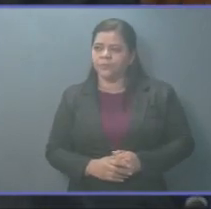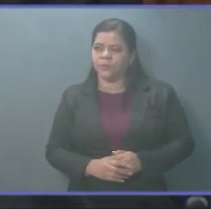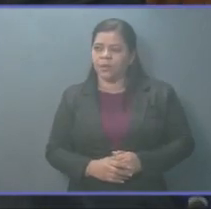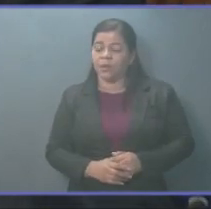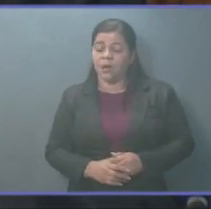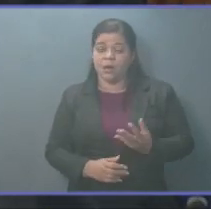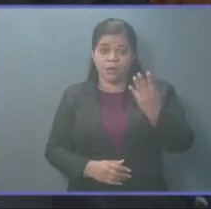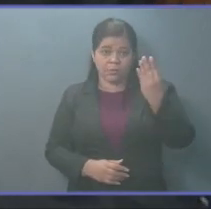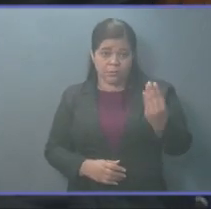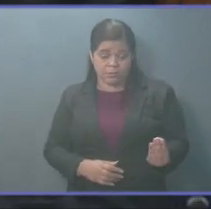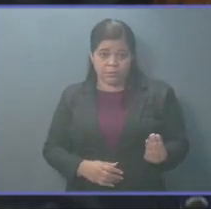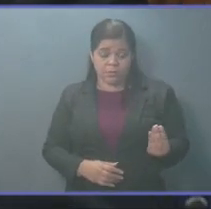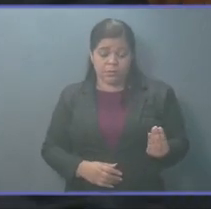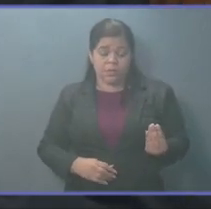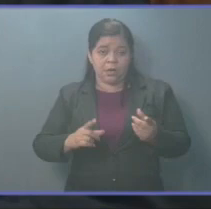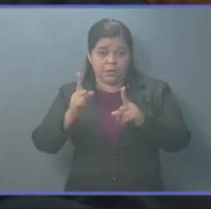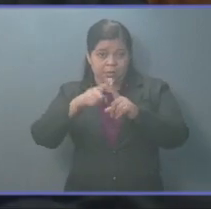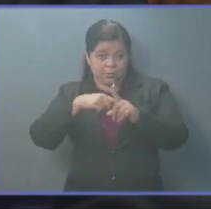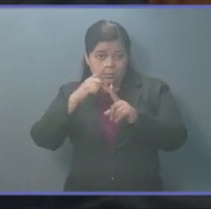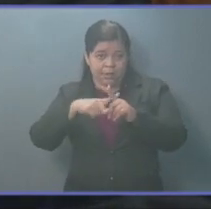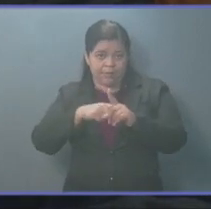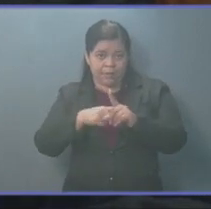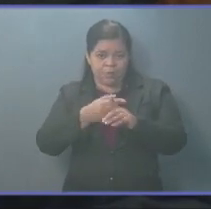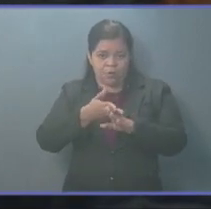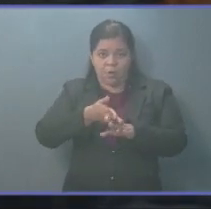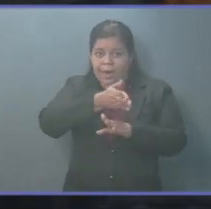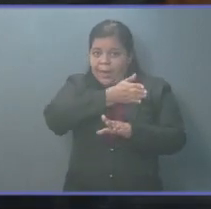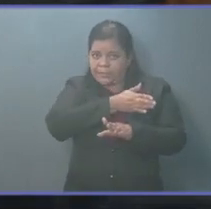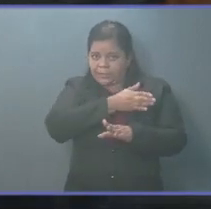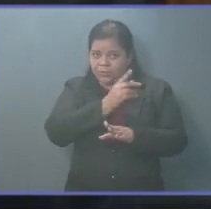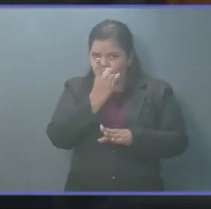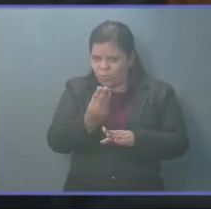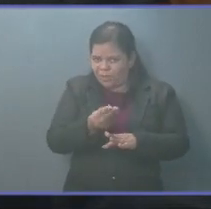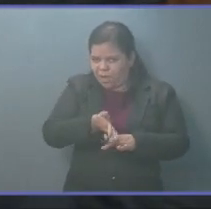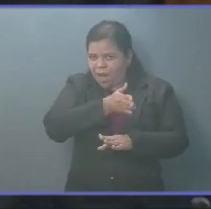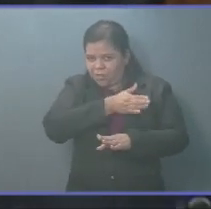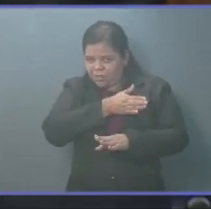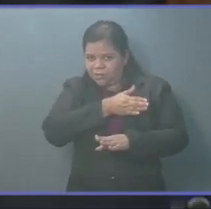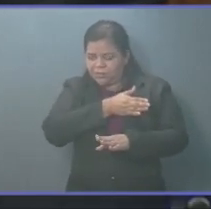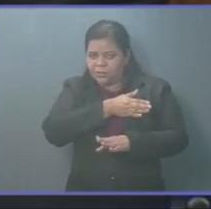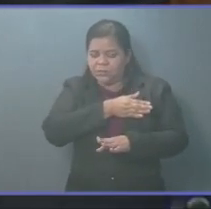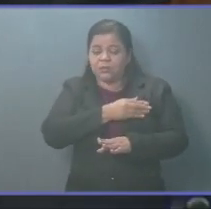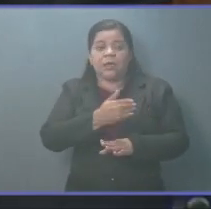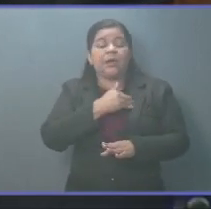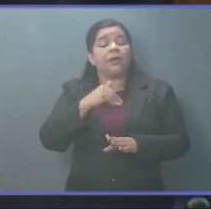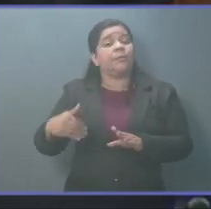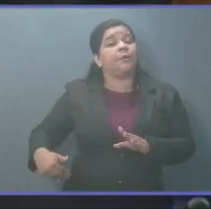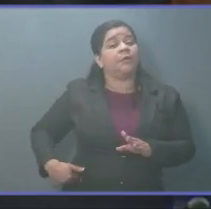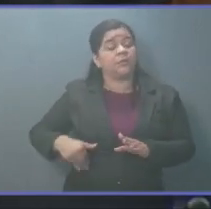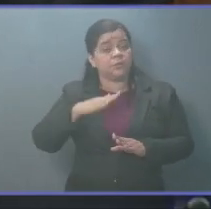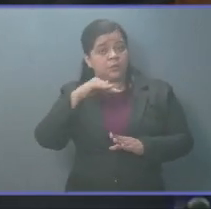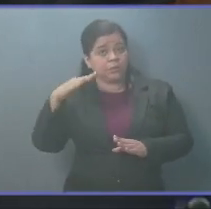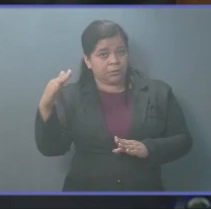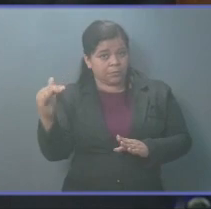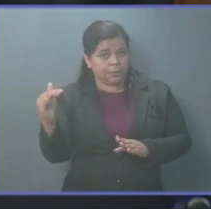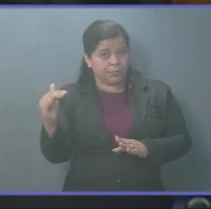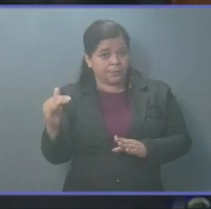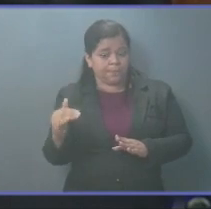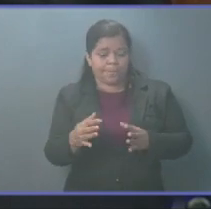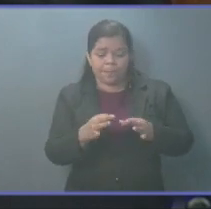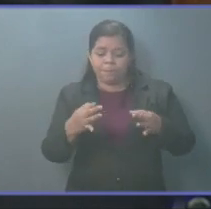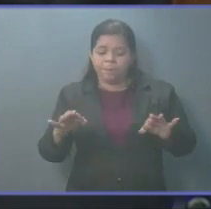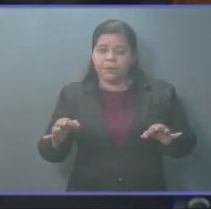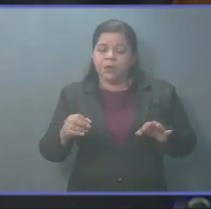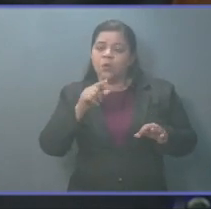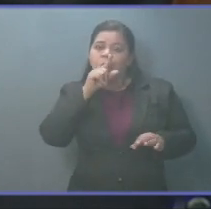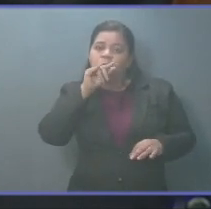El día sábado previo al 9 de febrero, el señor presidente de la República redactó un